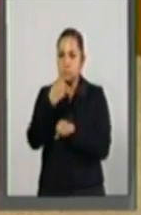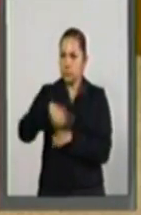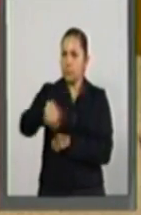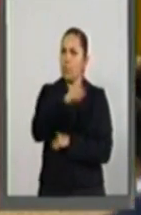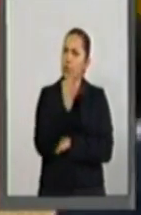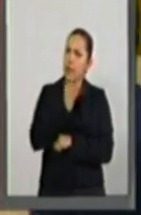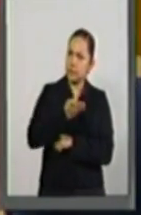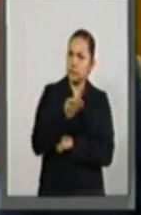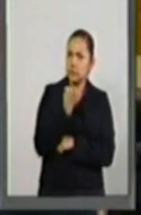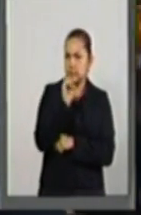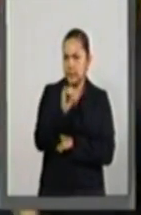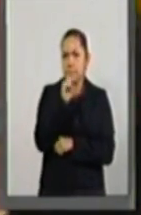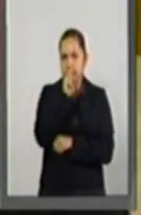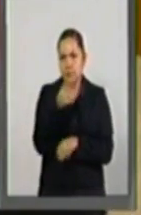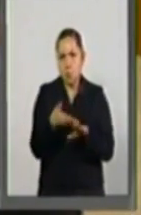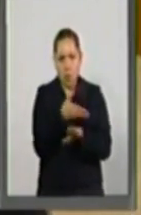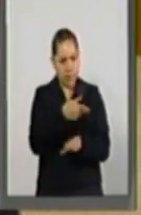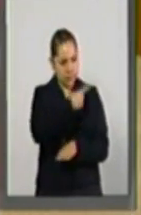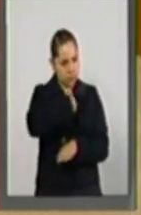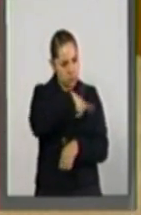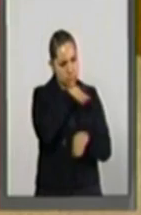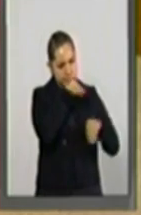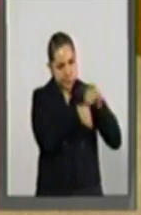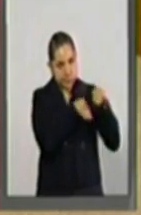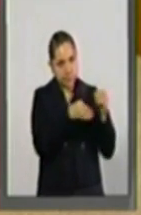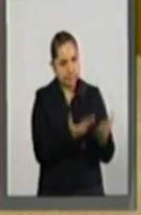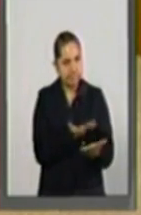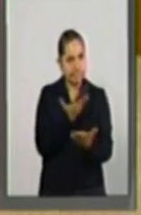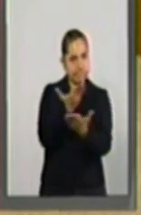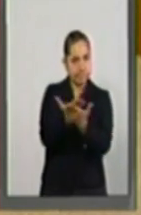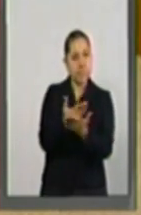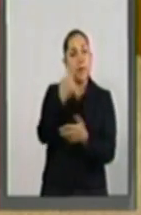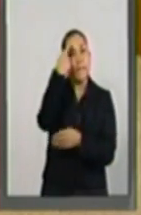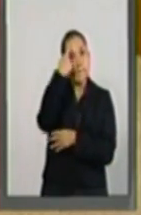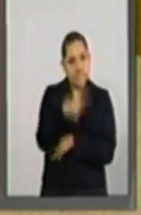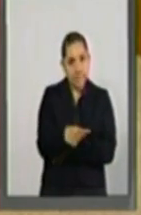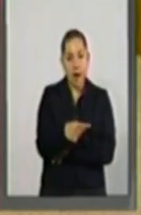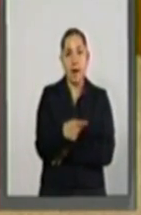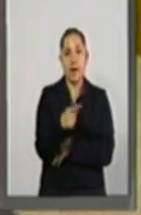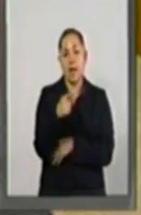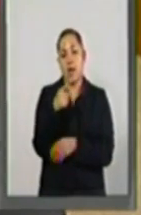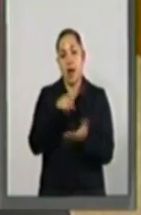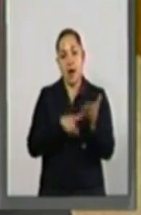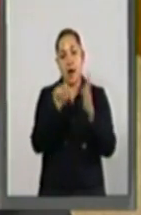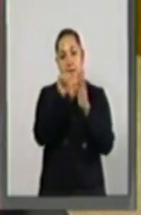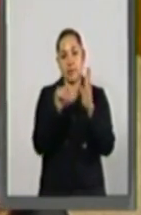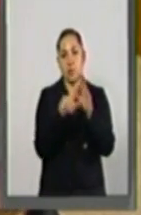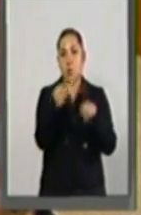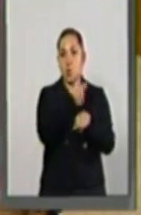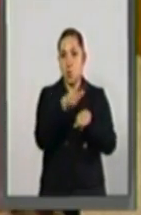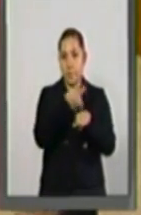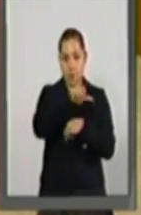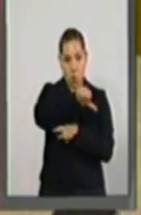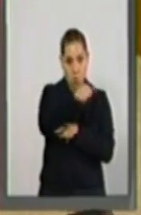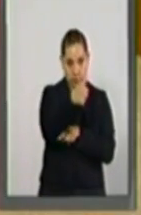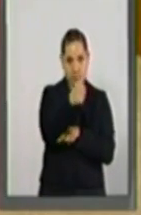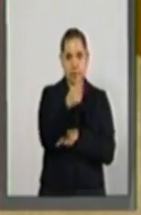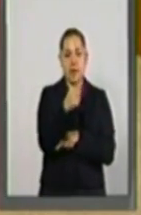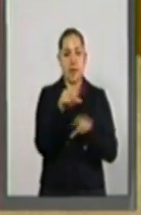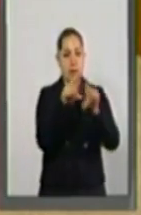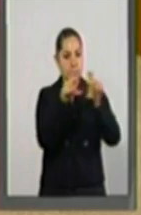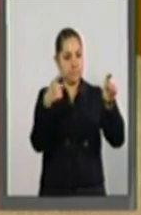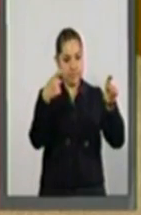el Congreso de la Unión para reformar el texto del segundo párrafo del artículo 11 de nuestra